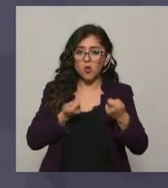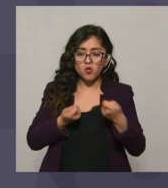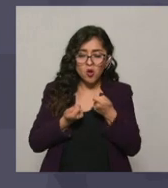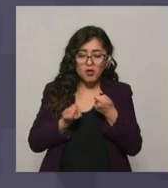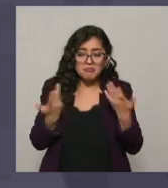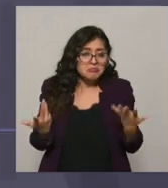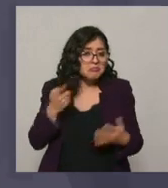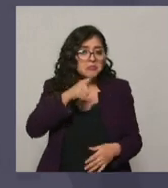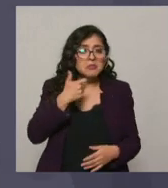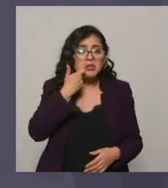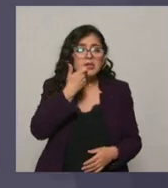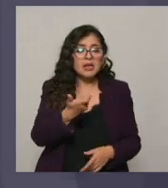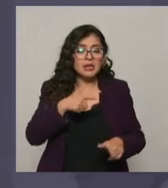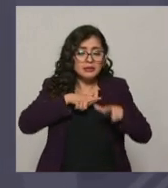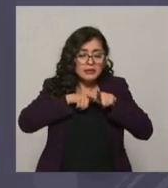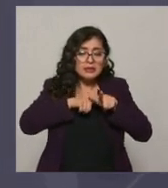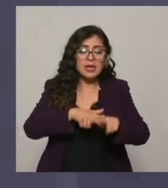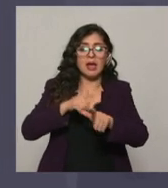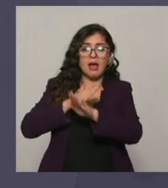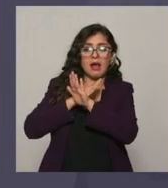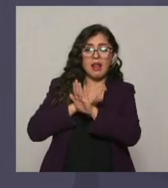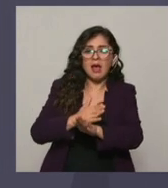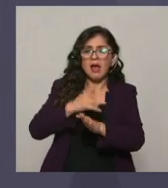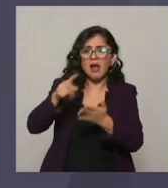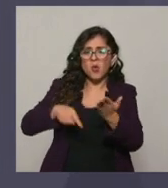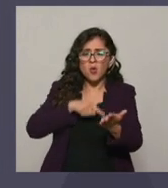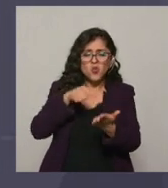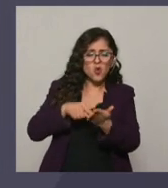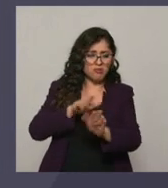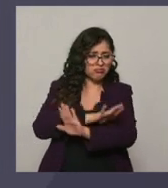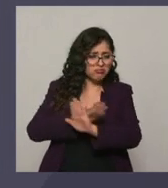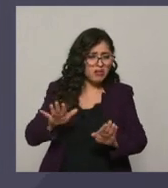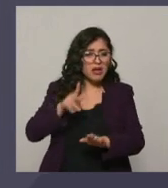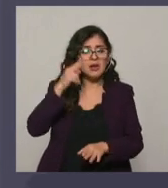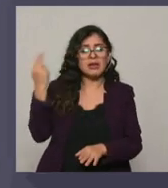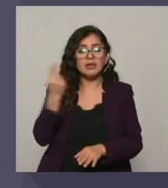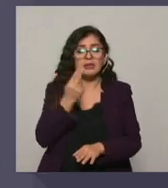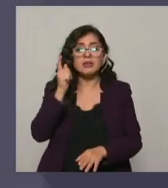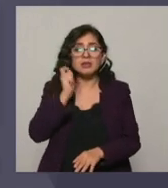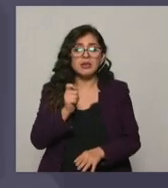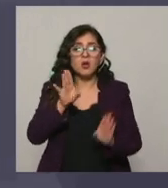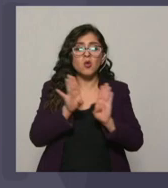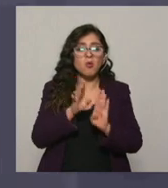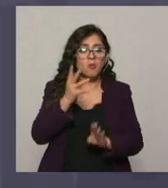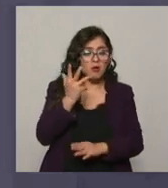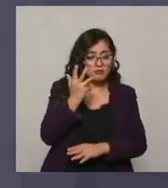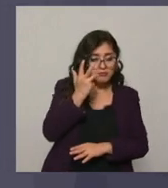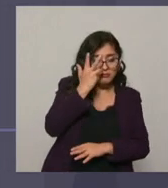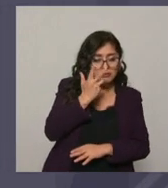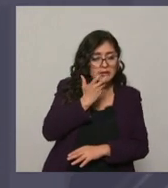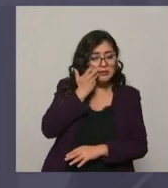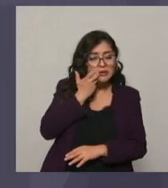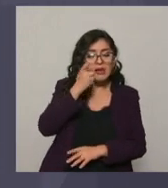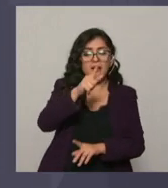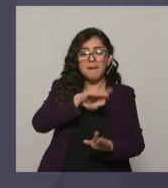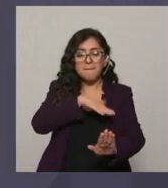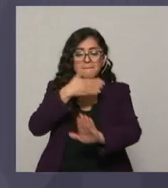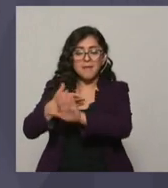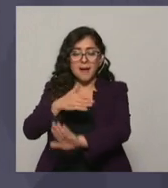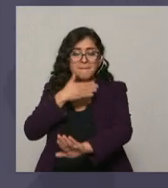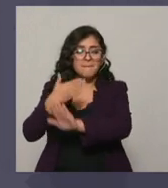pues lo que quieren es mantenernos alejadas de este espacio y a lo que recurren es a la intimidación, a la